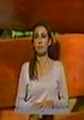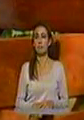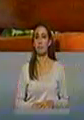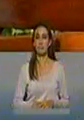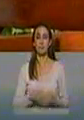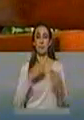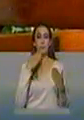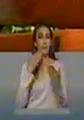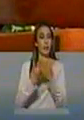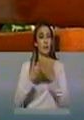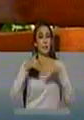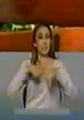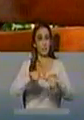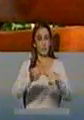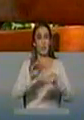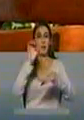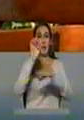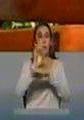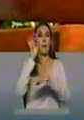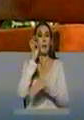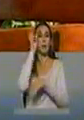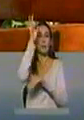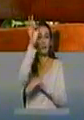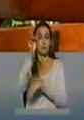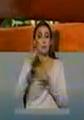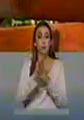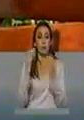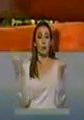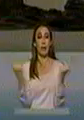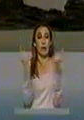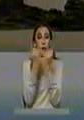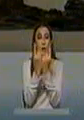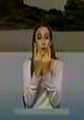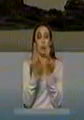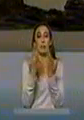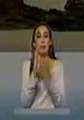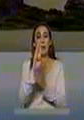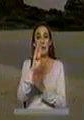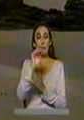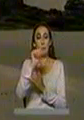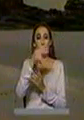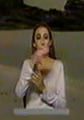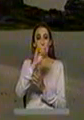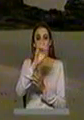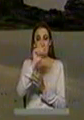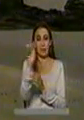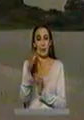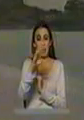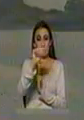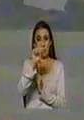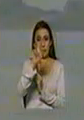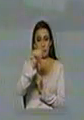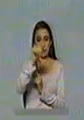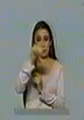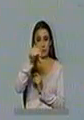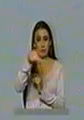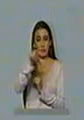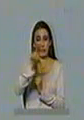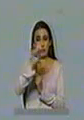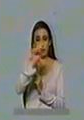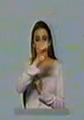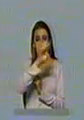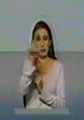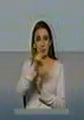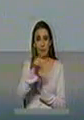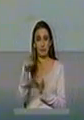Gracias por seguir con nosotros aquí en Ecuador al Futuro. Nos encontramos en la ciudad de Bahía de Caracas, en la provincia de Manabí, aquí muy